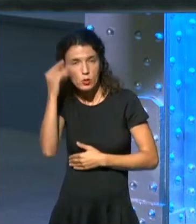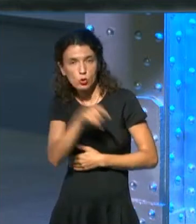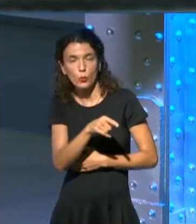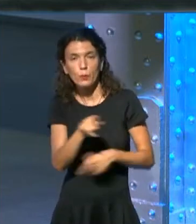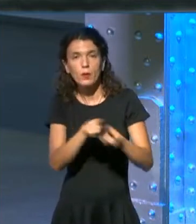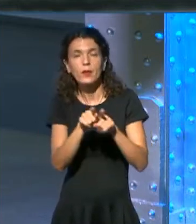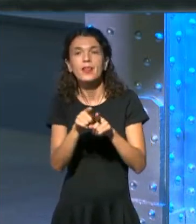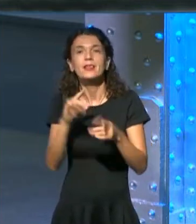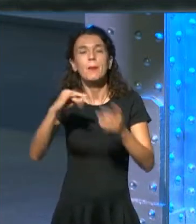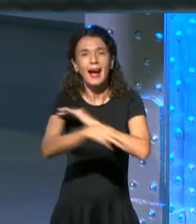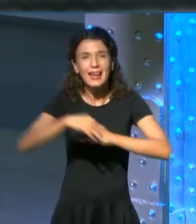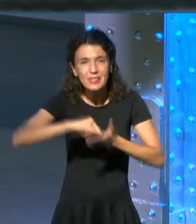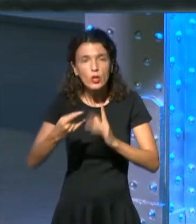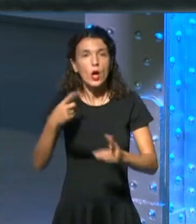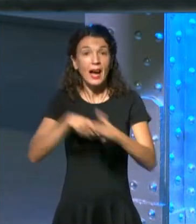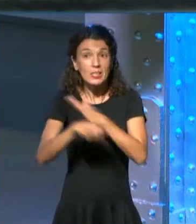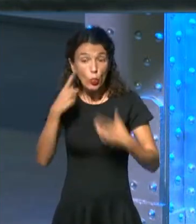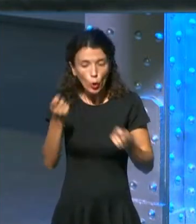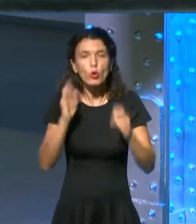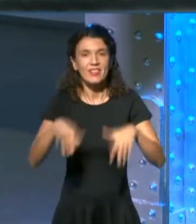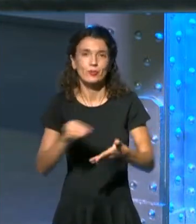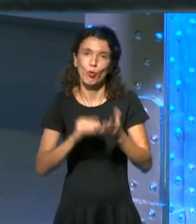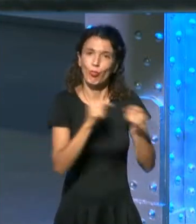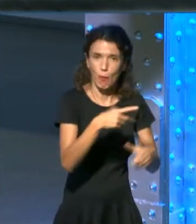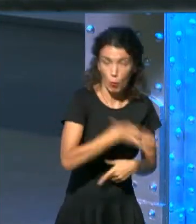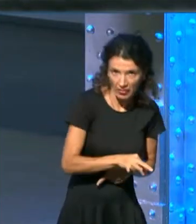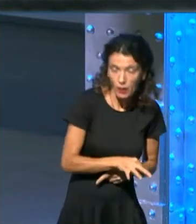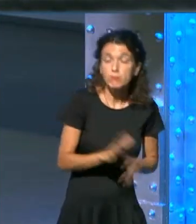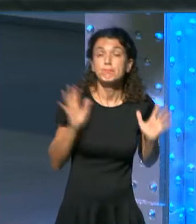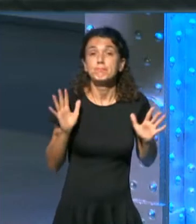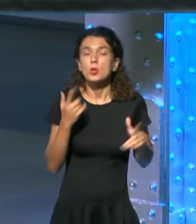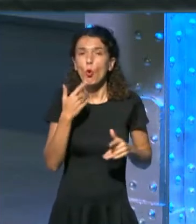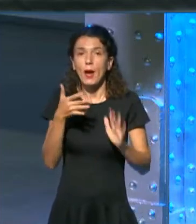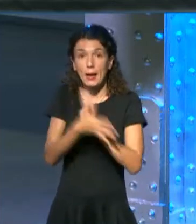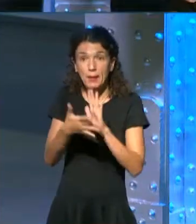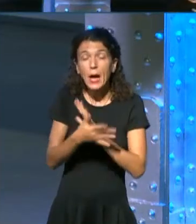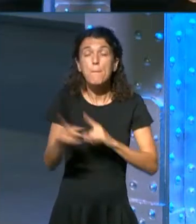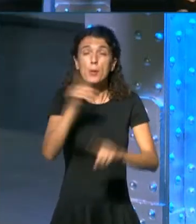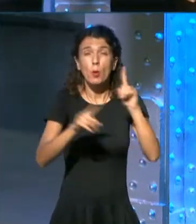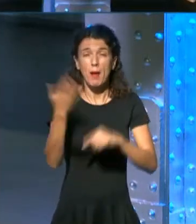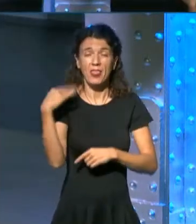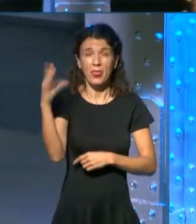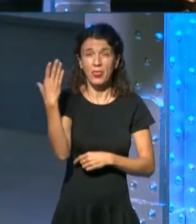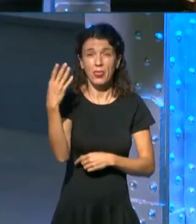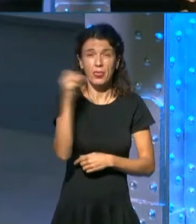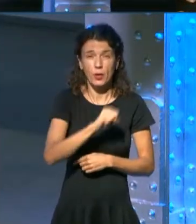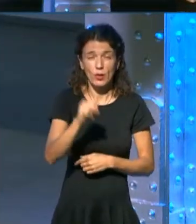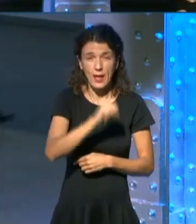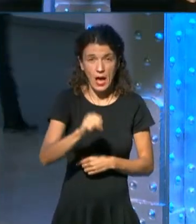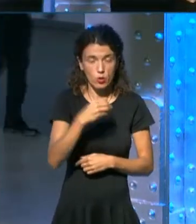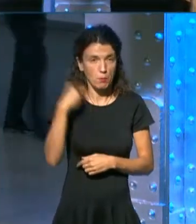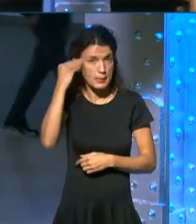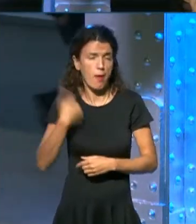de la ingeniería, la gestión del control era la forma de solucionarlos. Os voy a comentar problemas de hace 50 años que pensaréis que están